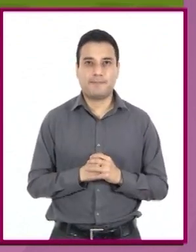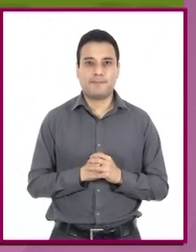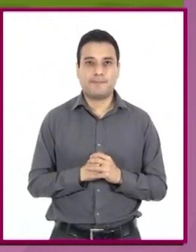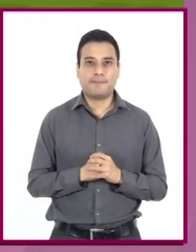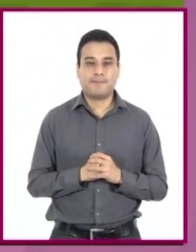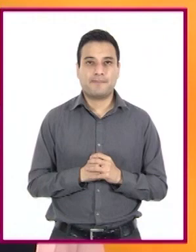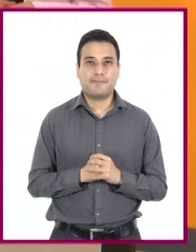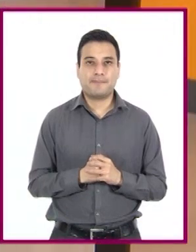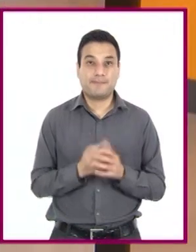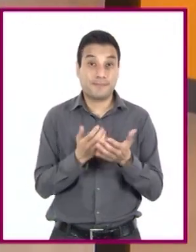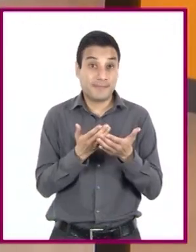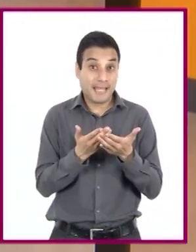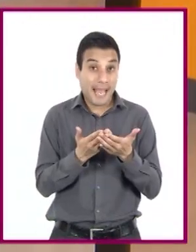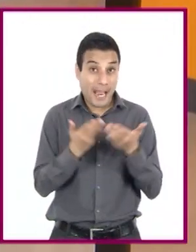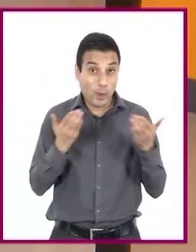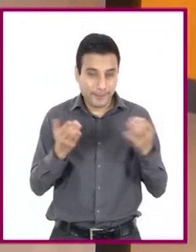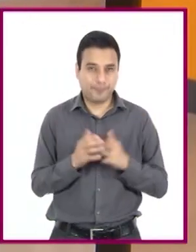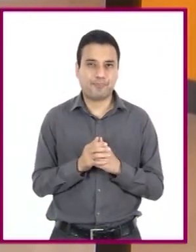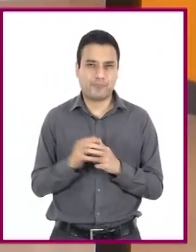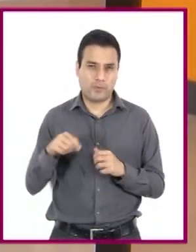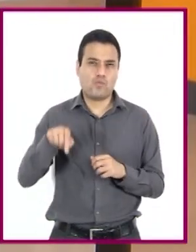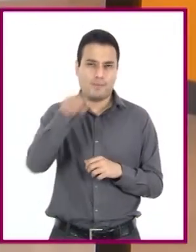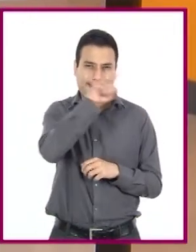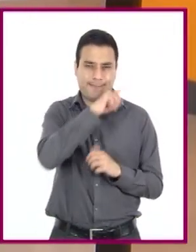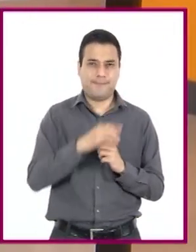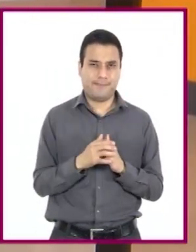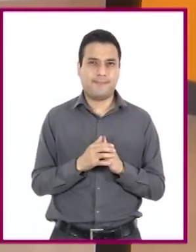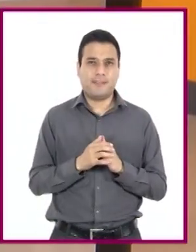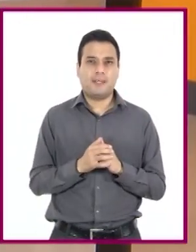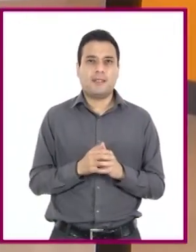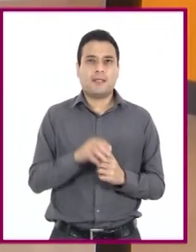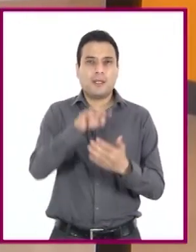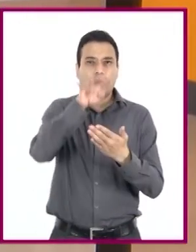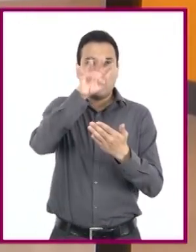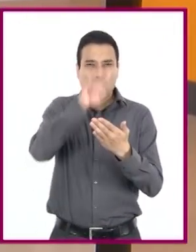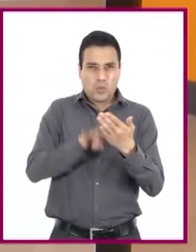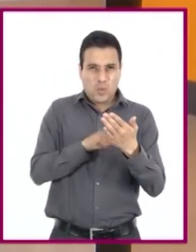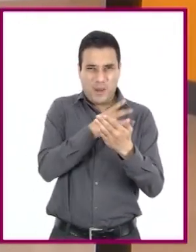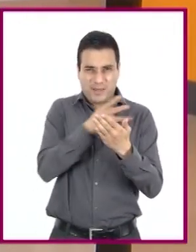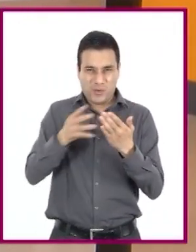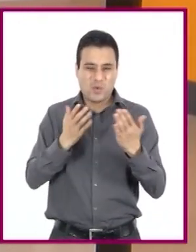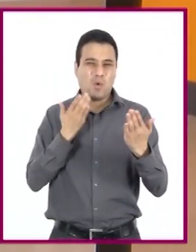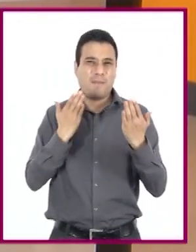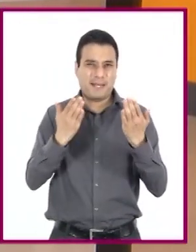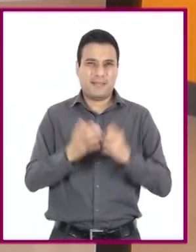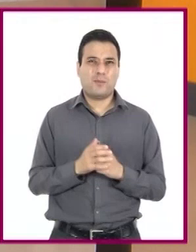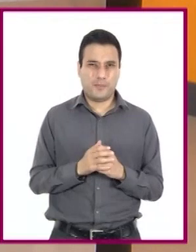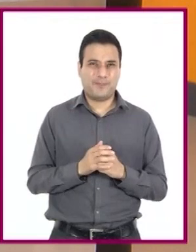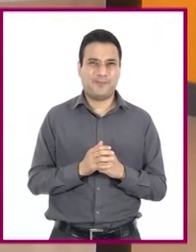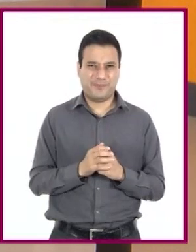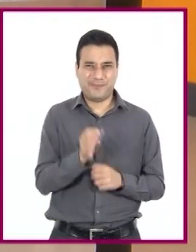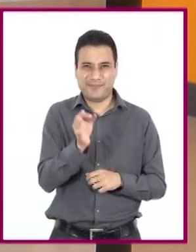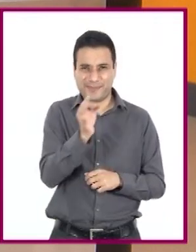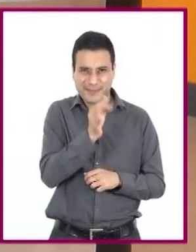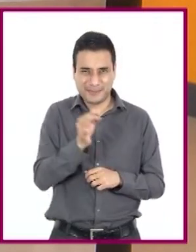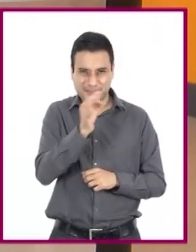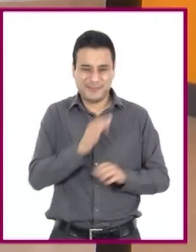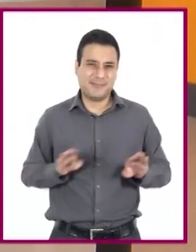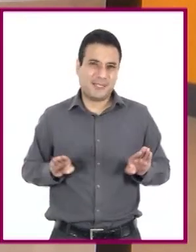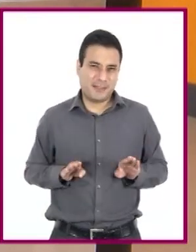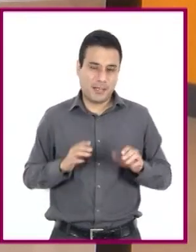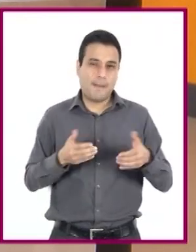Ahora lo retamos a elaborar un cuadro comparativo de las estructuras básicas de la célula: pared